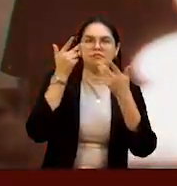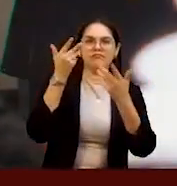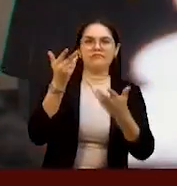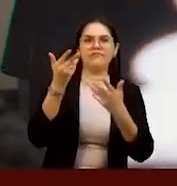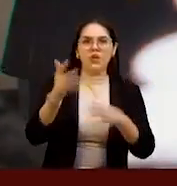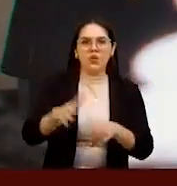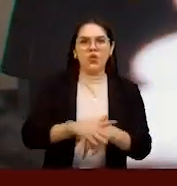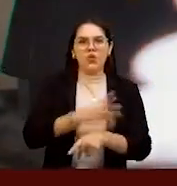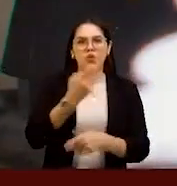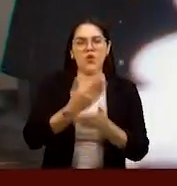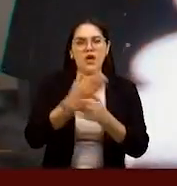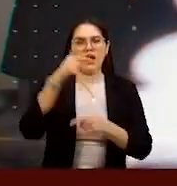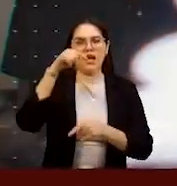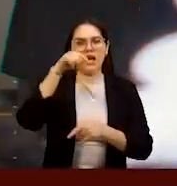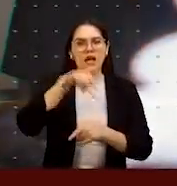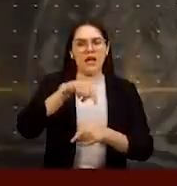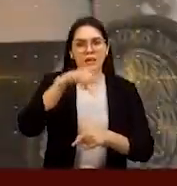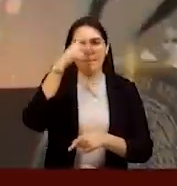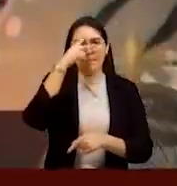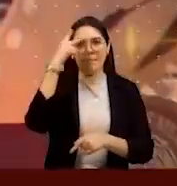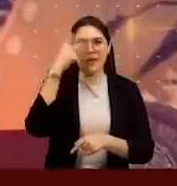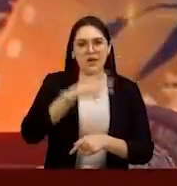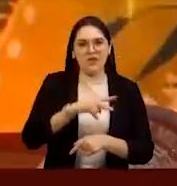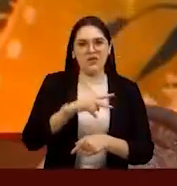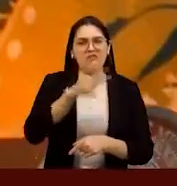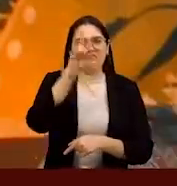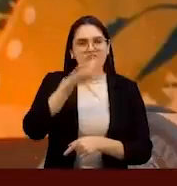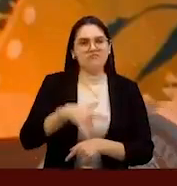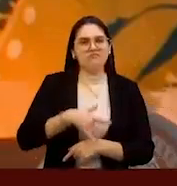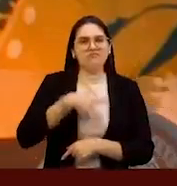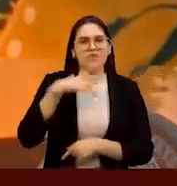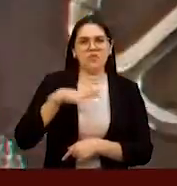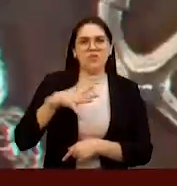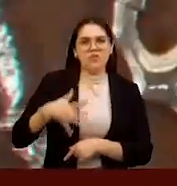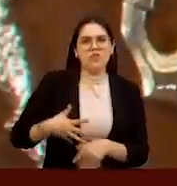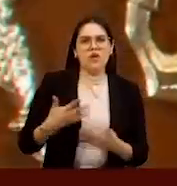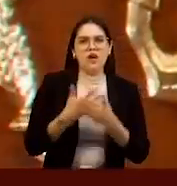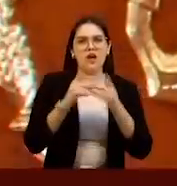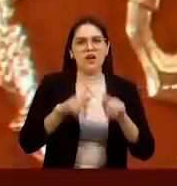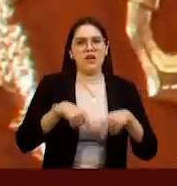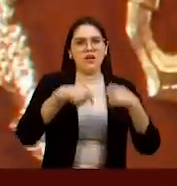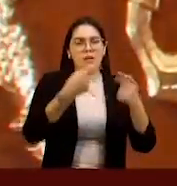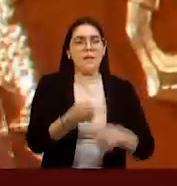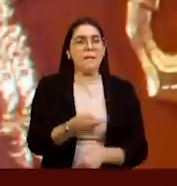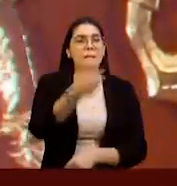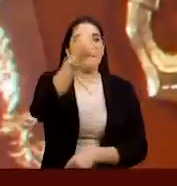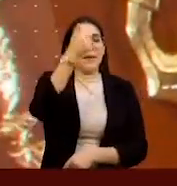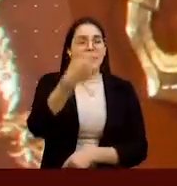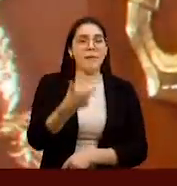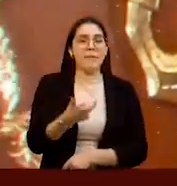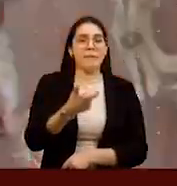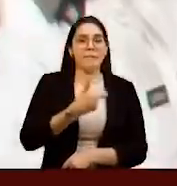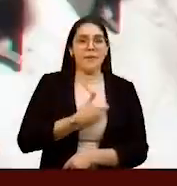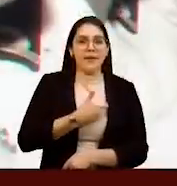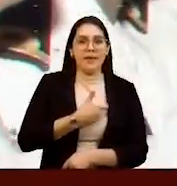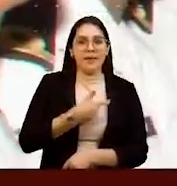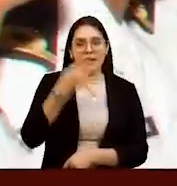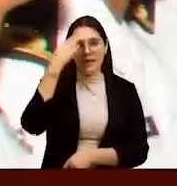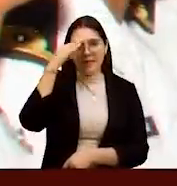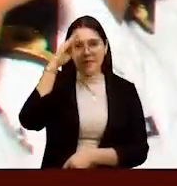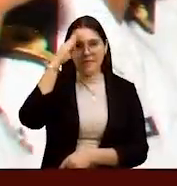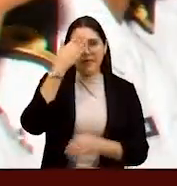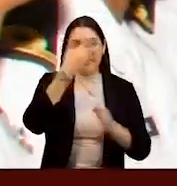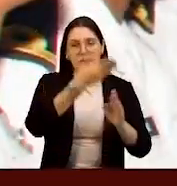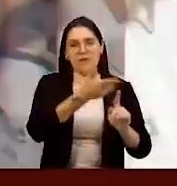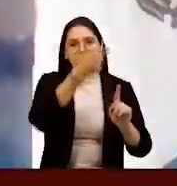estado Mexicano se honra en hacer la entrega de la primer medall de honor armada de México a